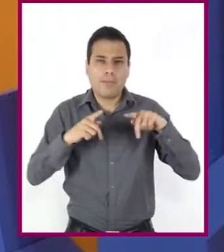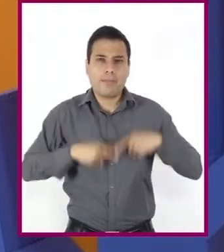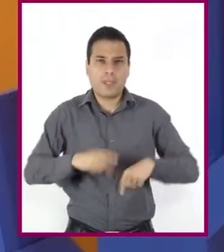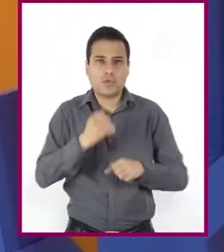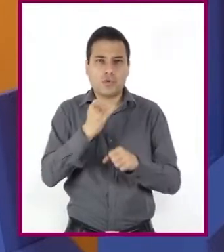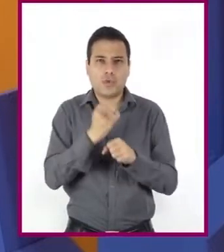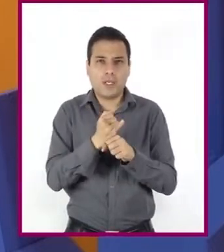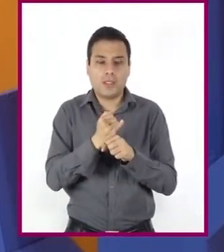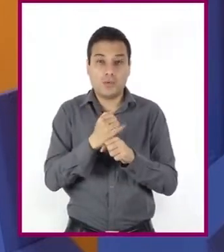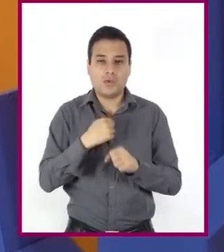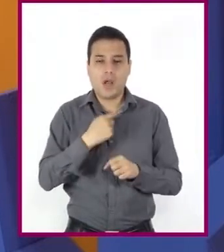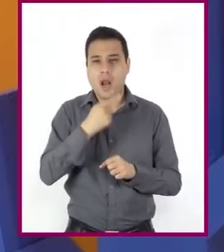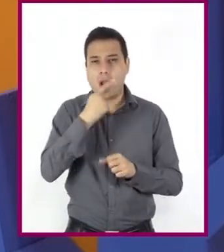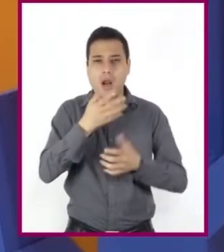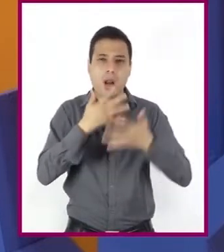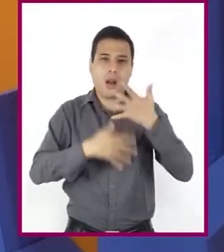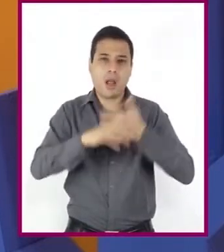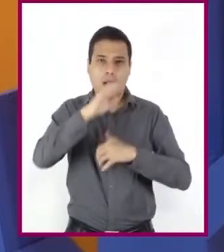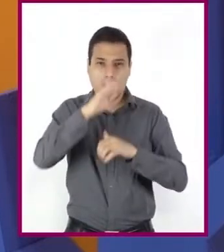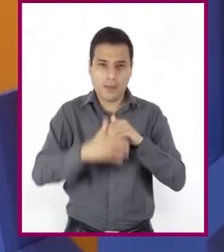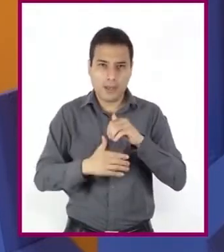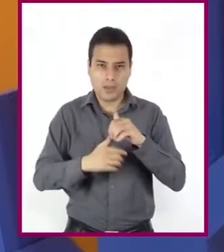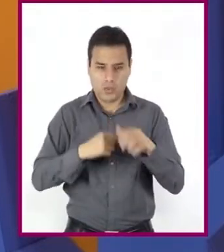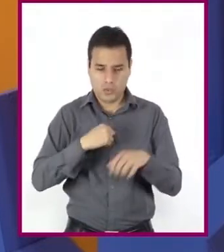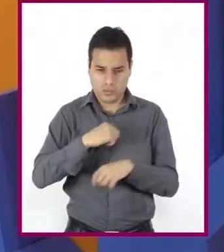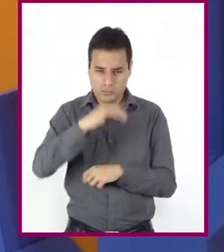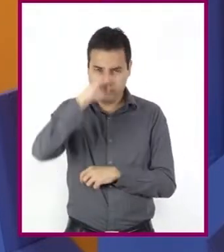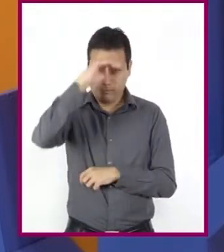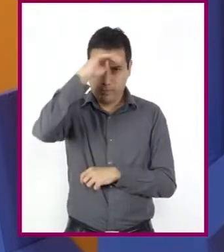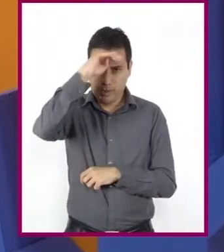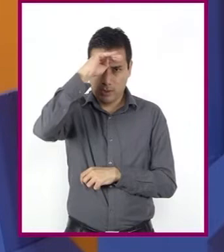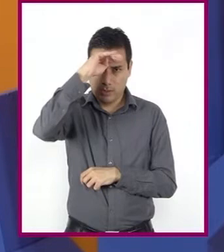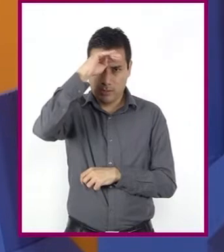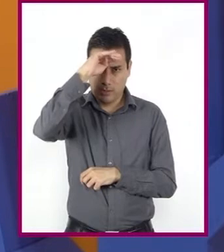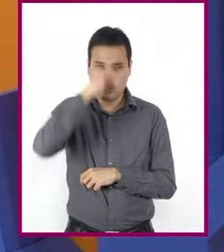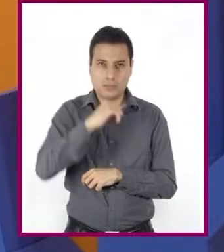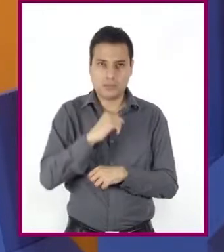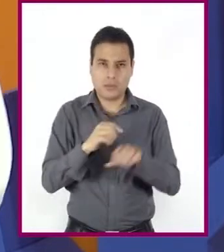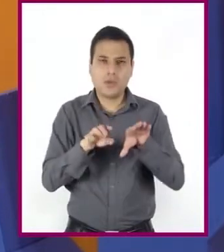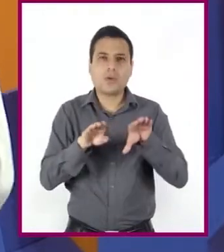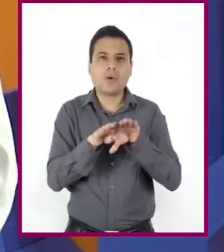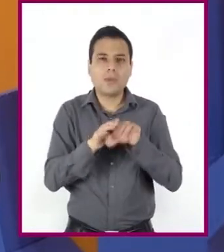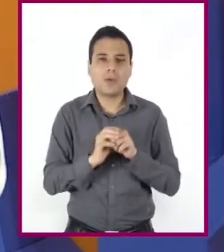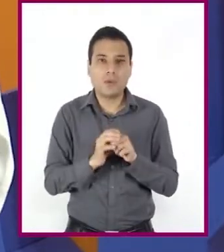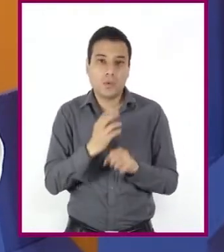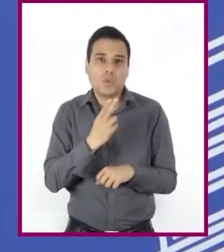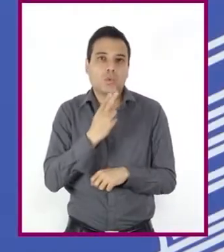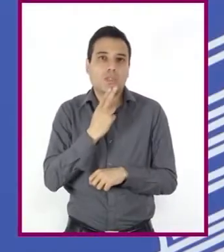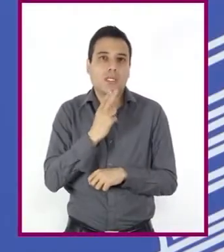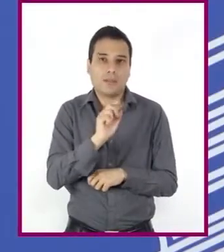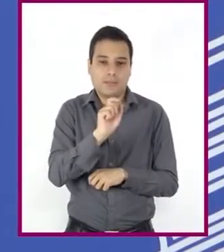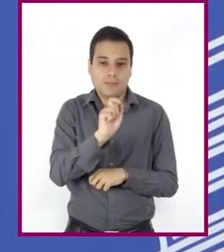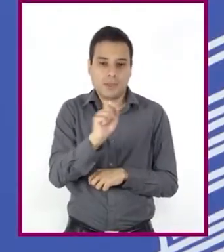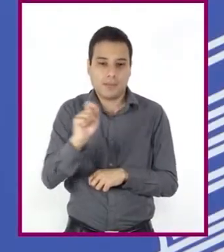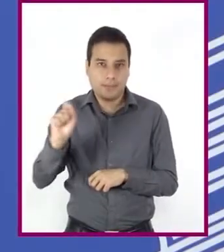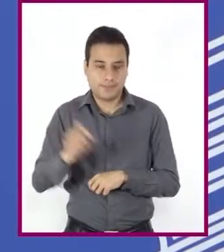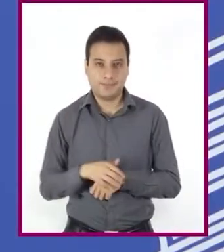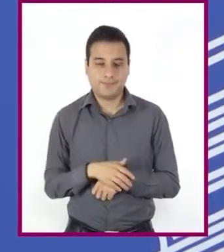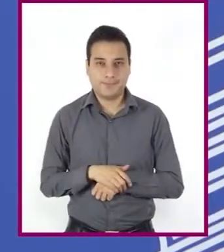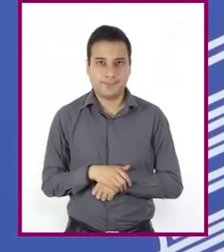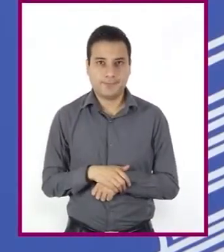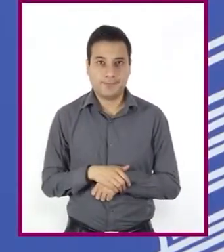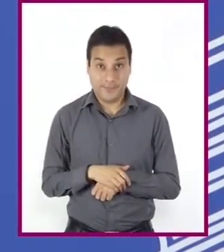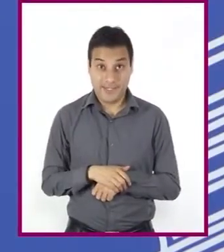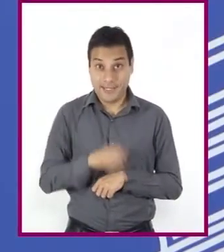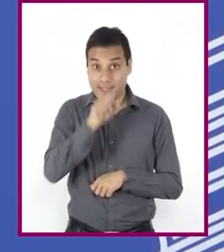al terminar de hablar se queda pensando algo, podemos utilizar los puntos suspensivos. También, si